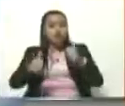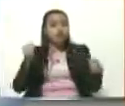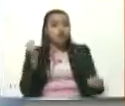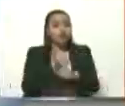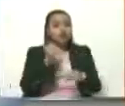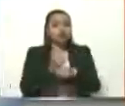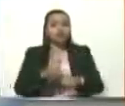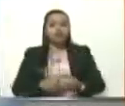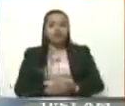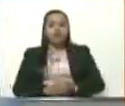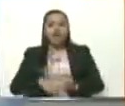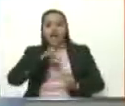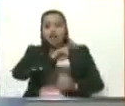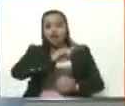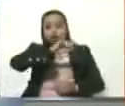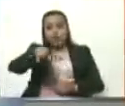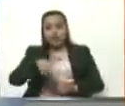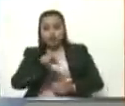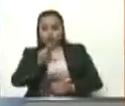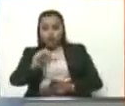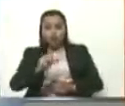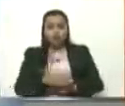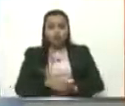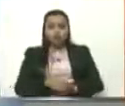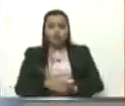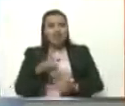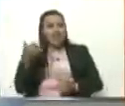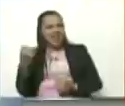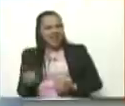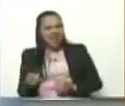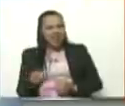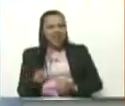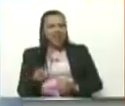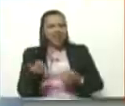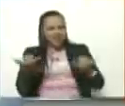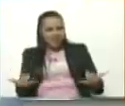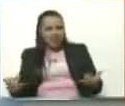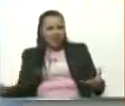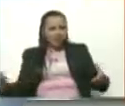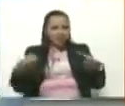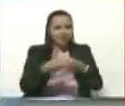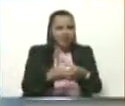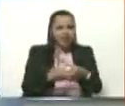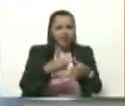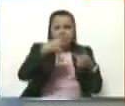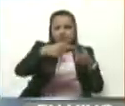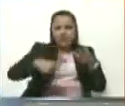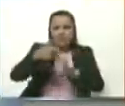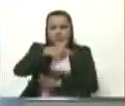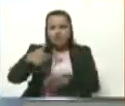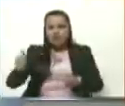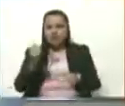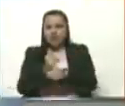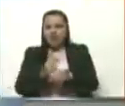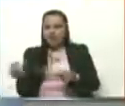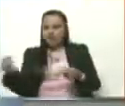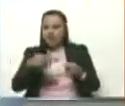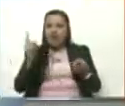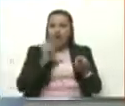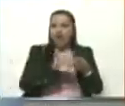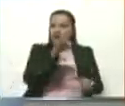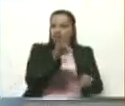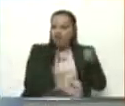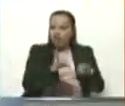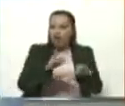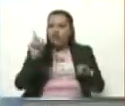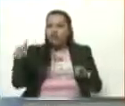el 2 de junio se encuentra conformada por un equipo multidisciplinario que incluye además de abogados a